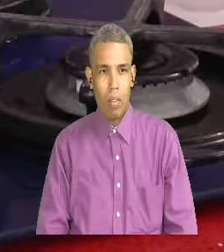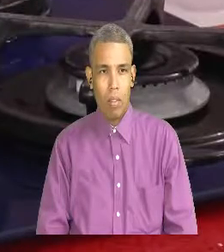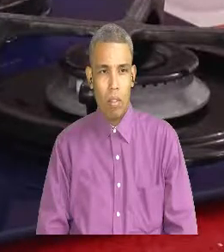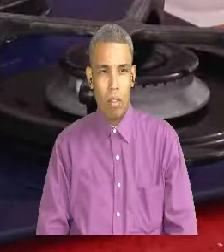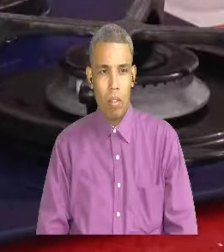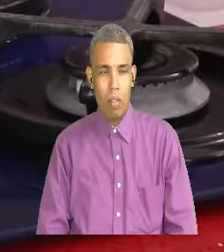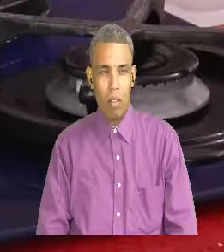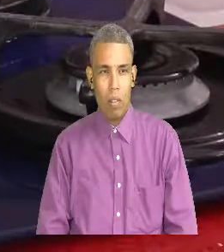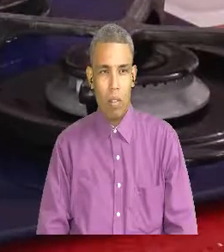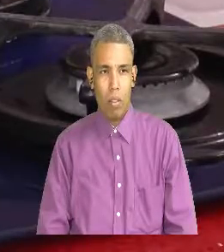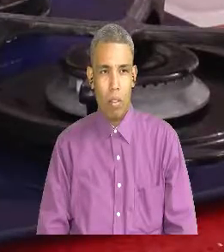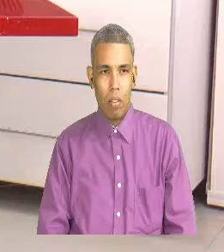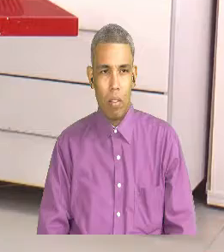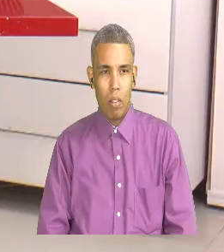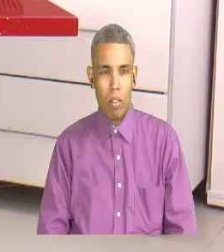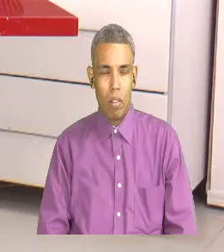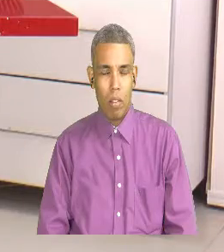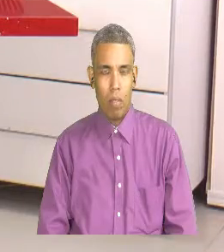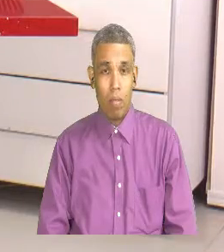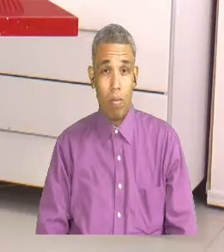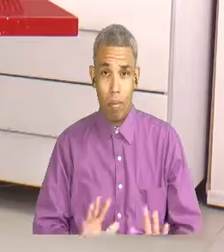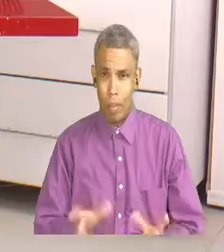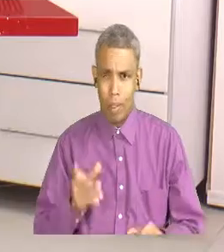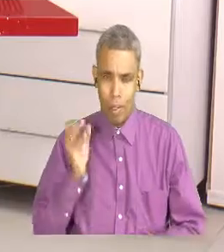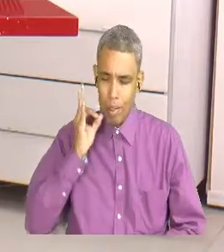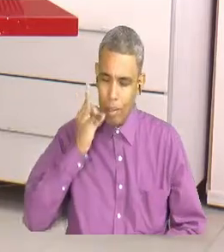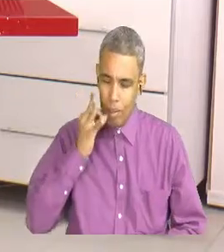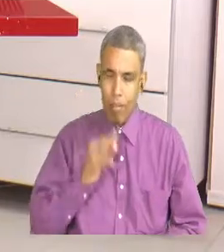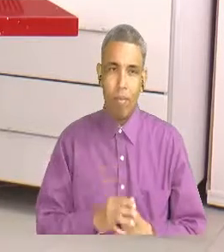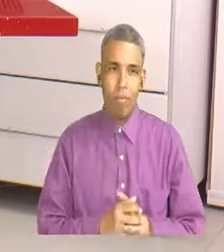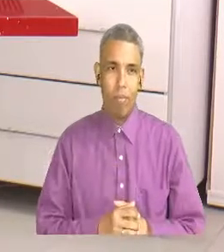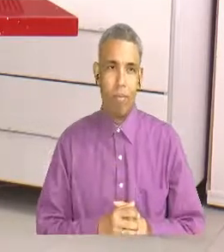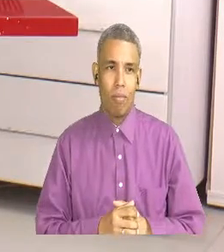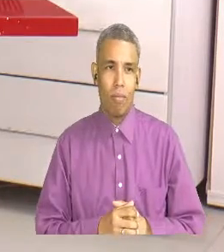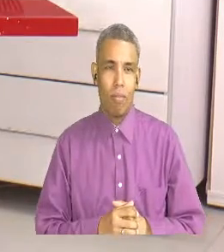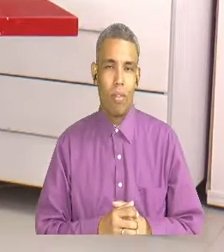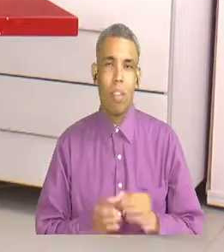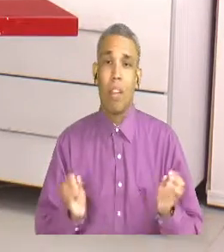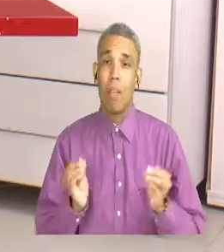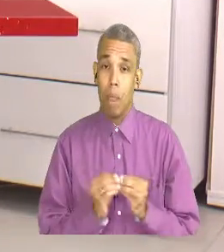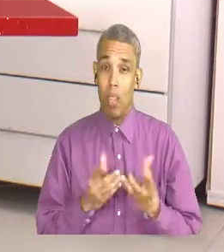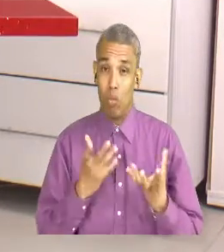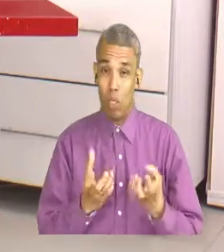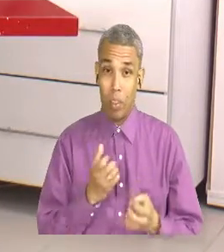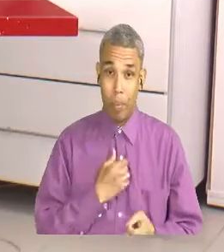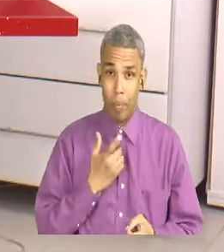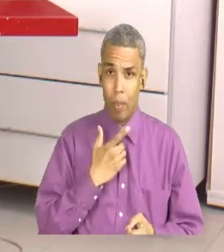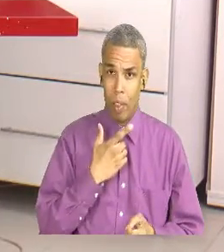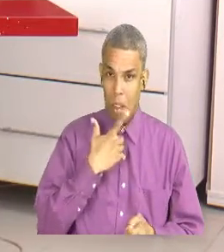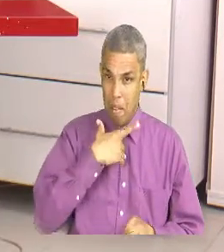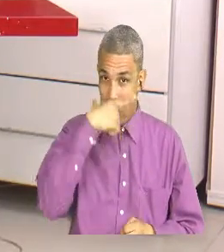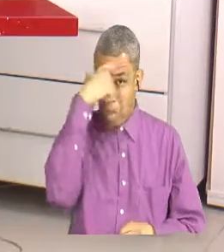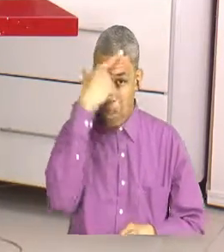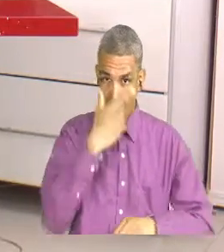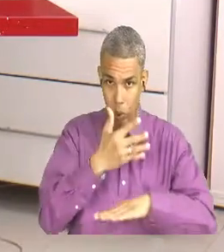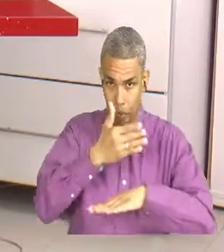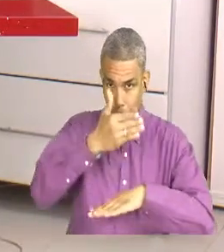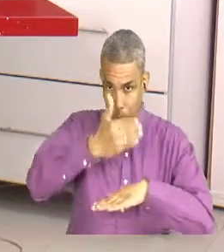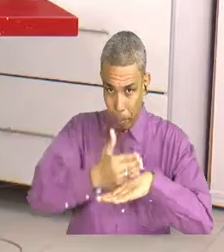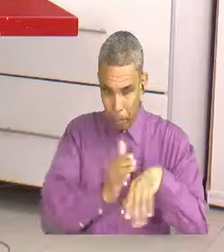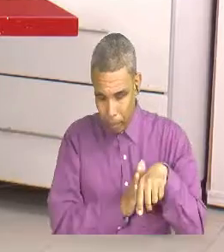platos. Todo queda muy rico. Se que ve si rico, tienen se ve delicioso. Queso parmesano en la casa, lo podemos utilizar. Hacer. Bueno,